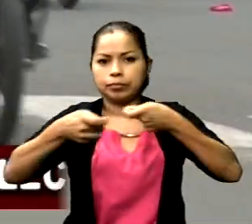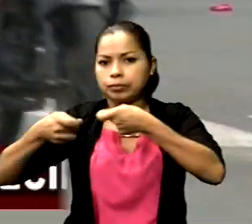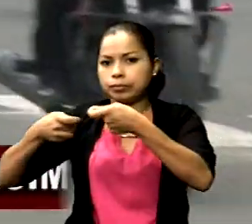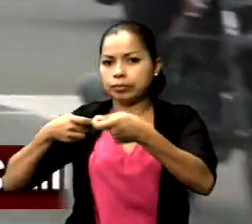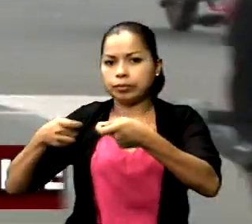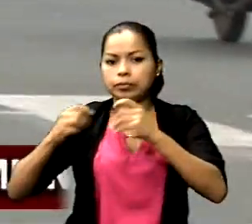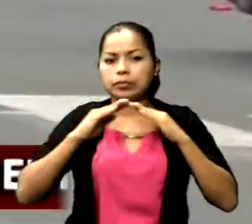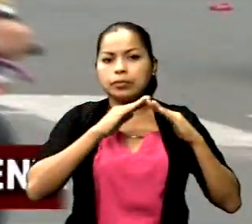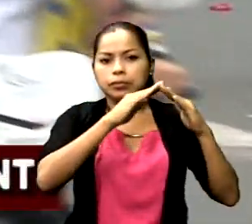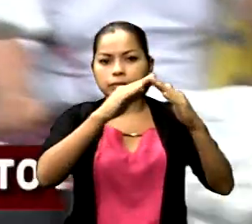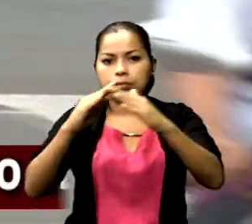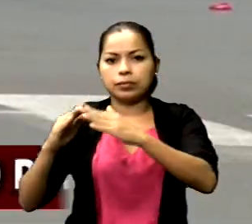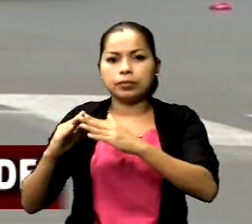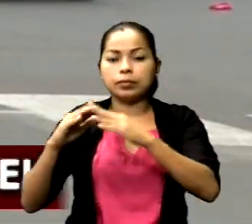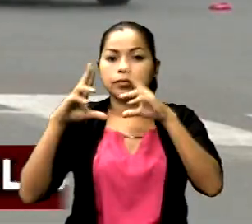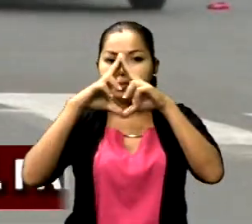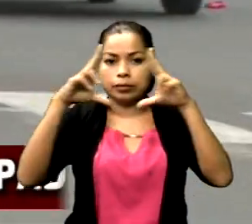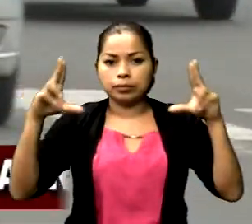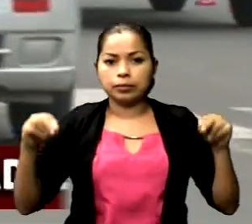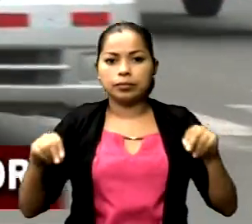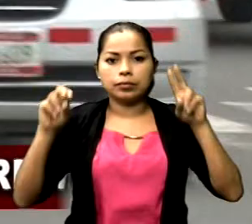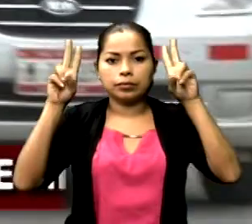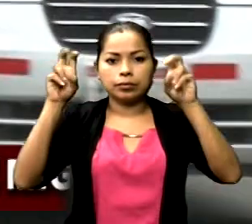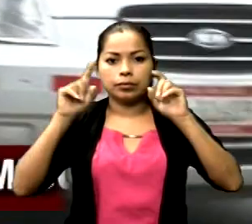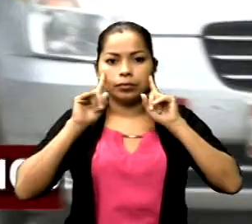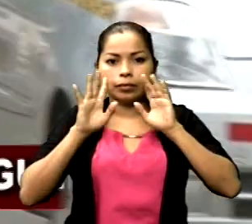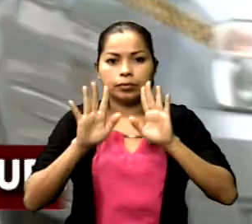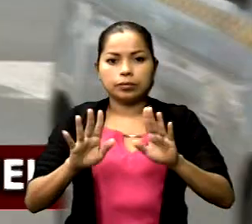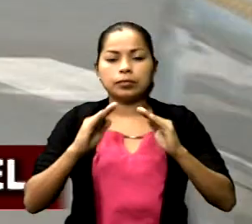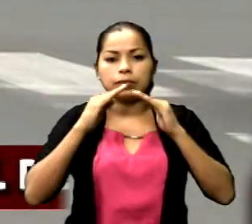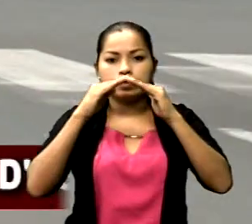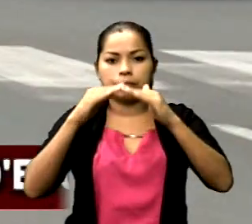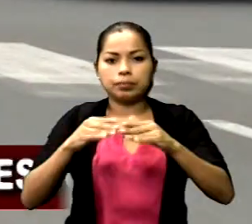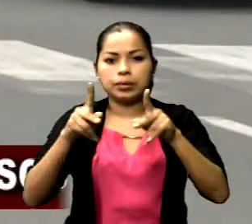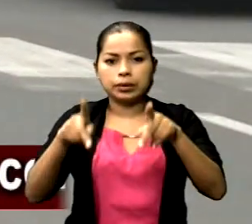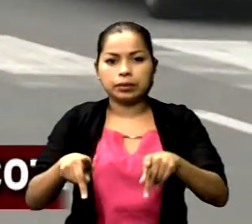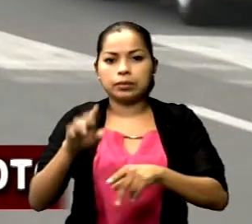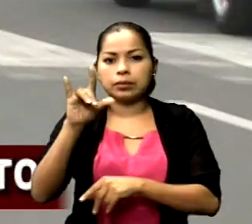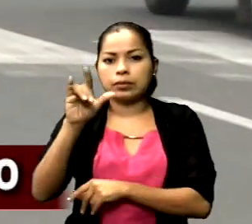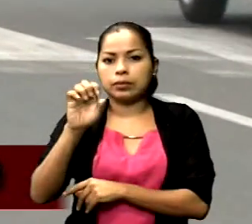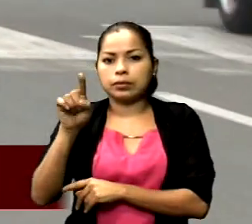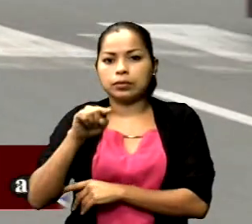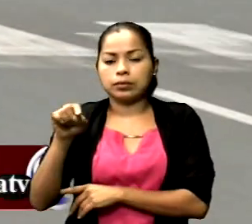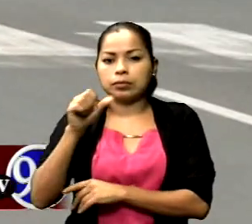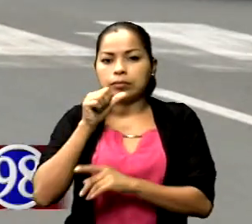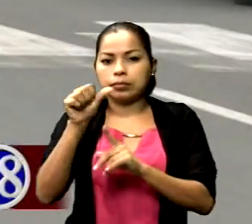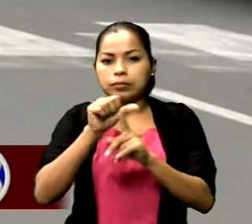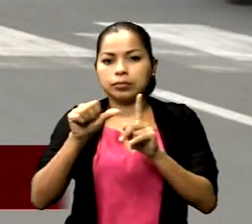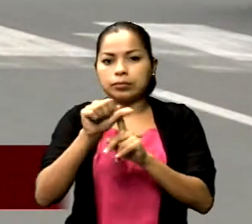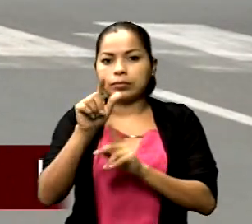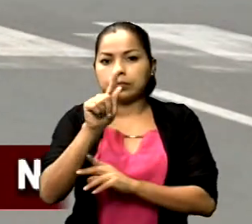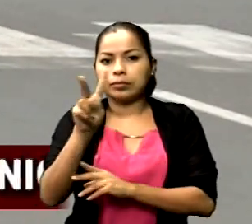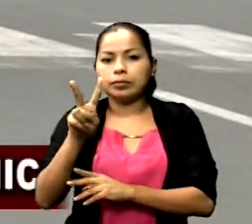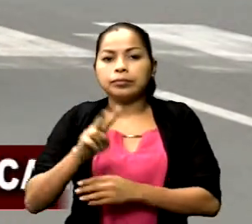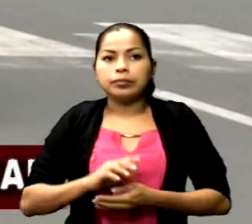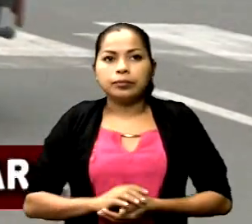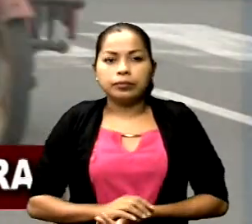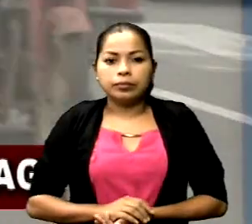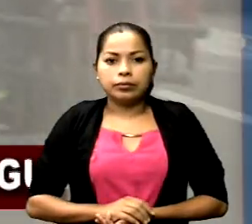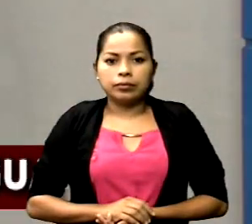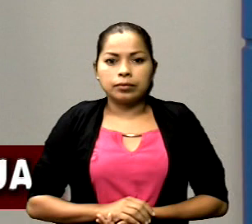proactivo y comunitario de nuestro país en materia de seguridad ciudadana. Liz Escoto, Noticias Asamblea TV.